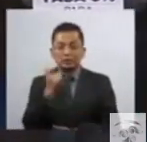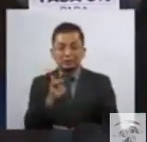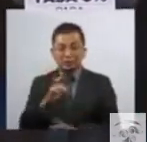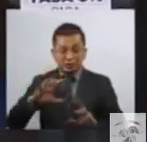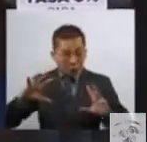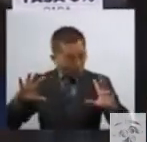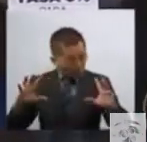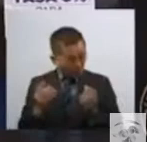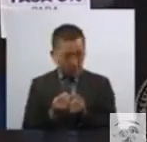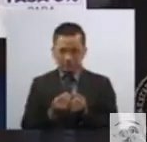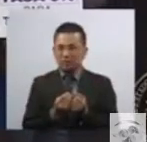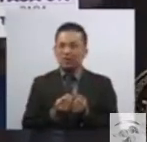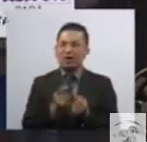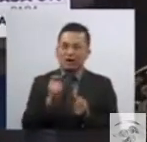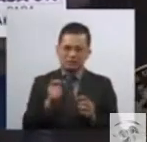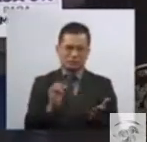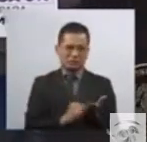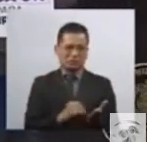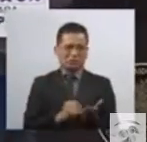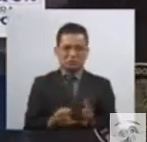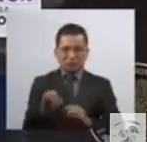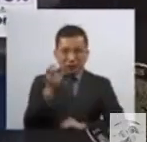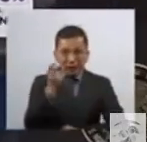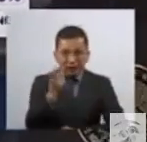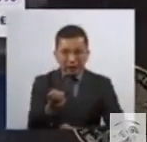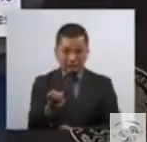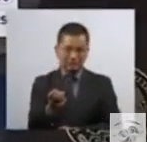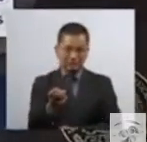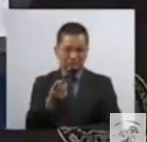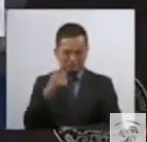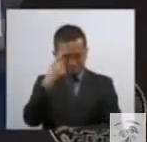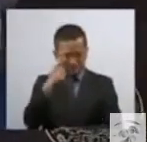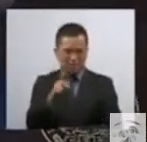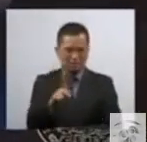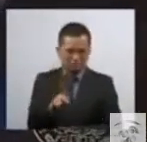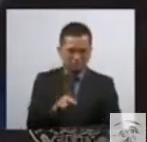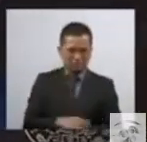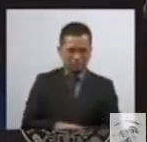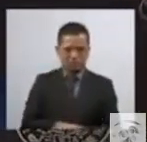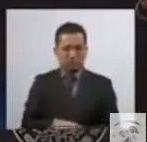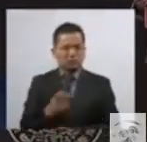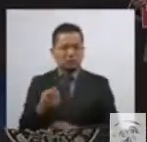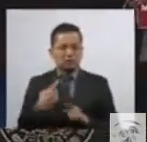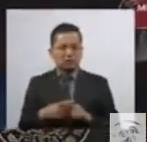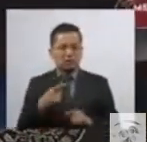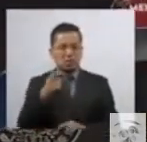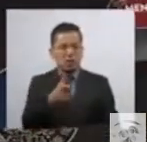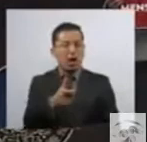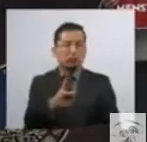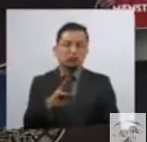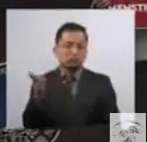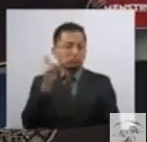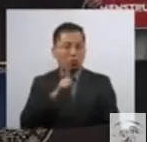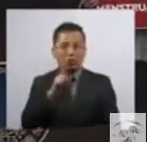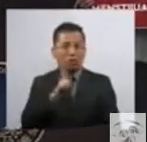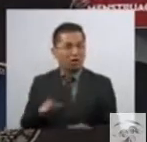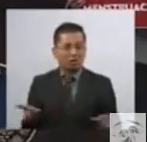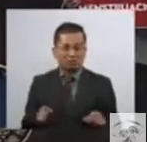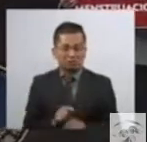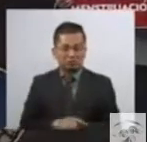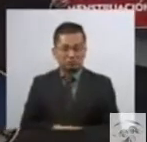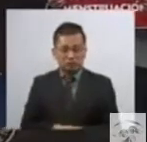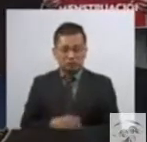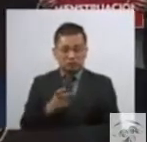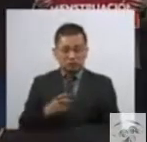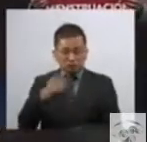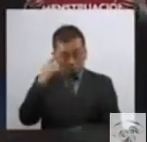este impuesto. Y solamente lo pagamos las mujeres. Y es por eso que eliminar este impuesto que solamente pagan